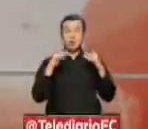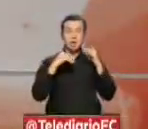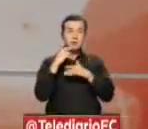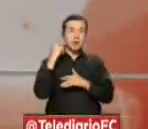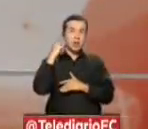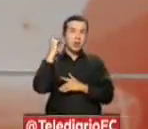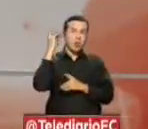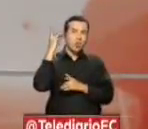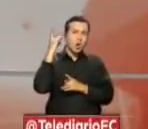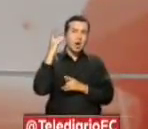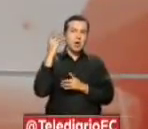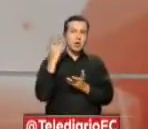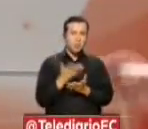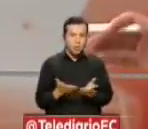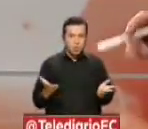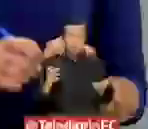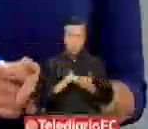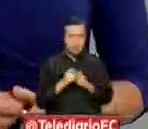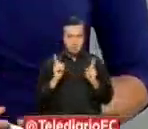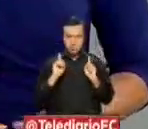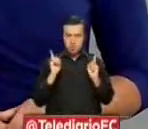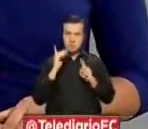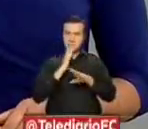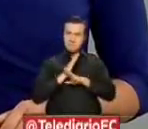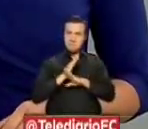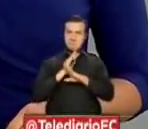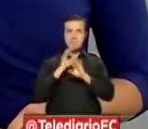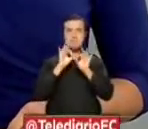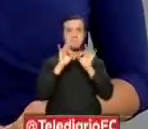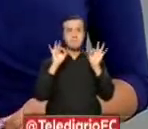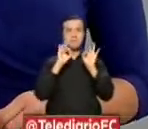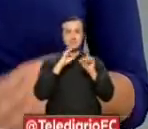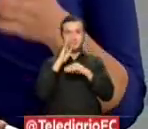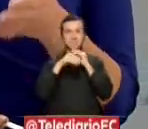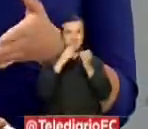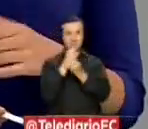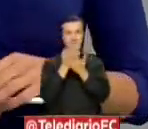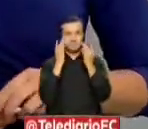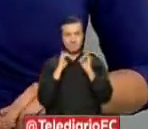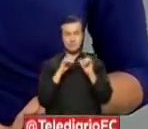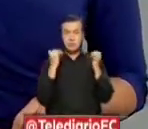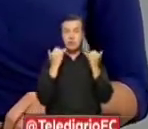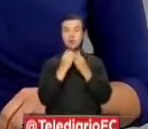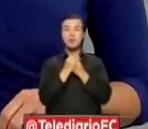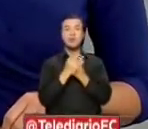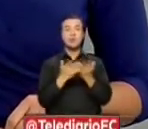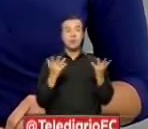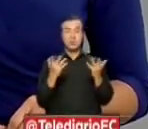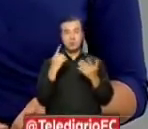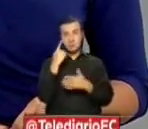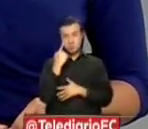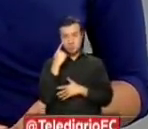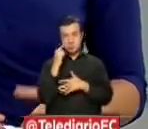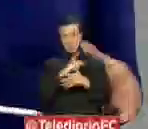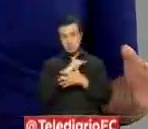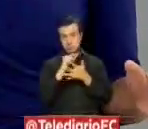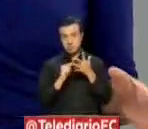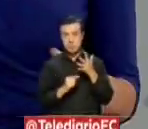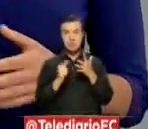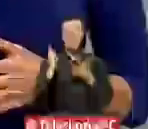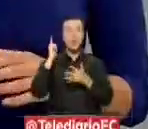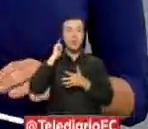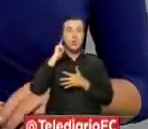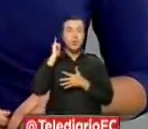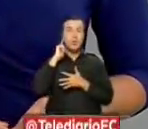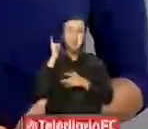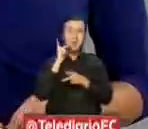o otitis que son muy importantes para ellos. Bueno, vamos a profundizar sobre esto más adelante porque ahora les contamos y vamos a revisar la siguiente nota, pues el oído, ya lo